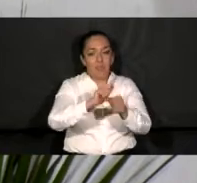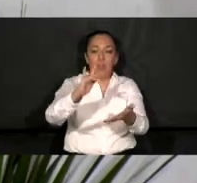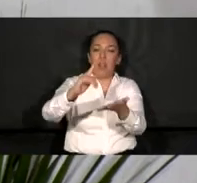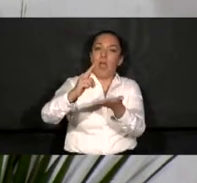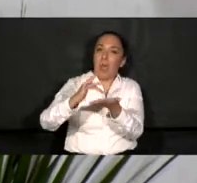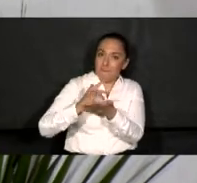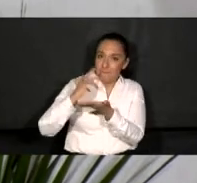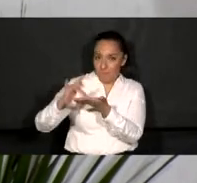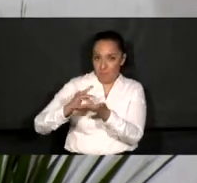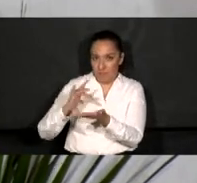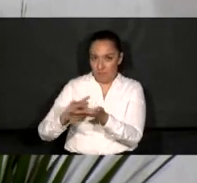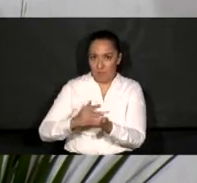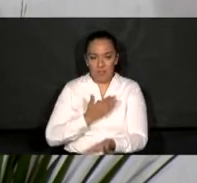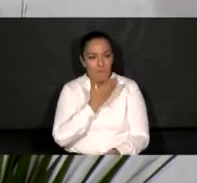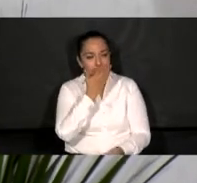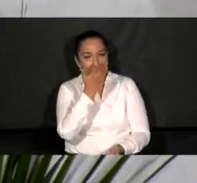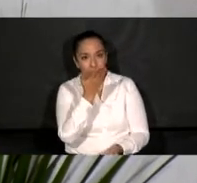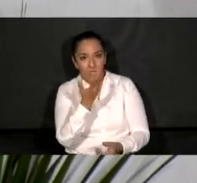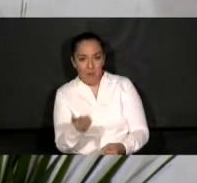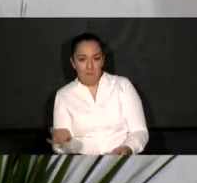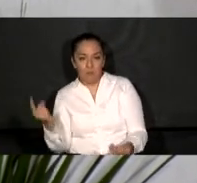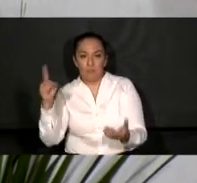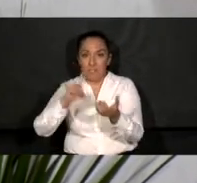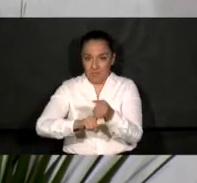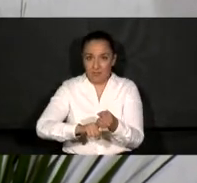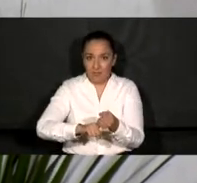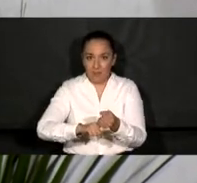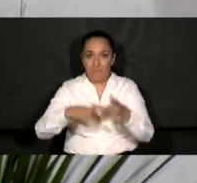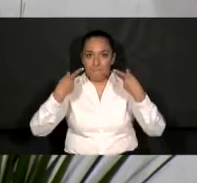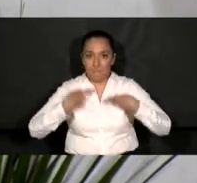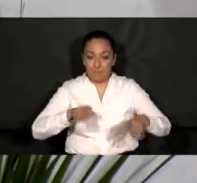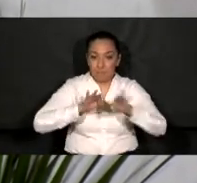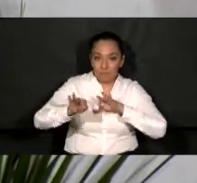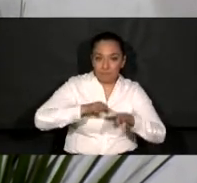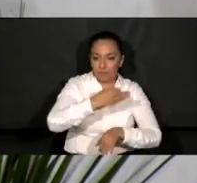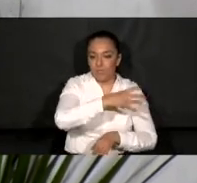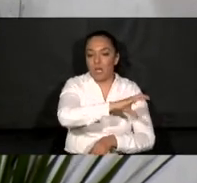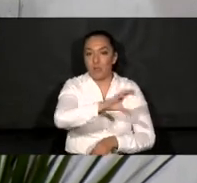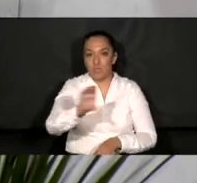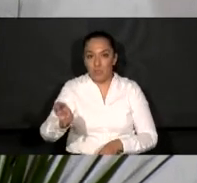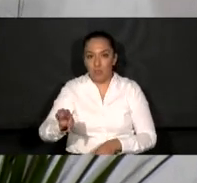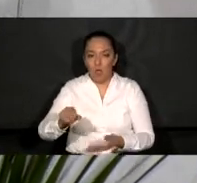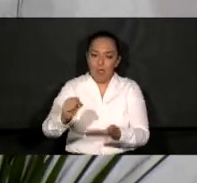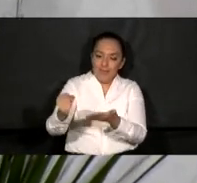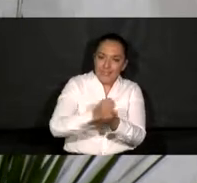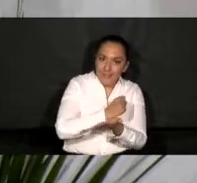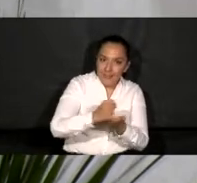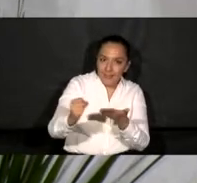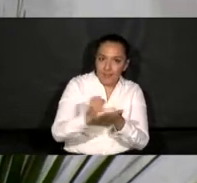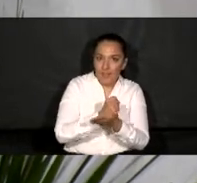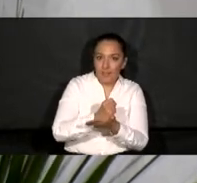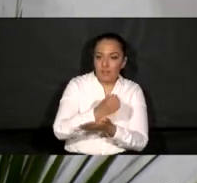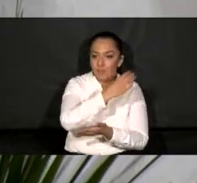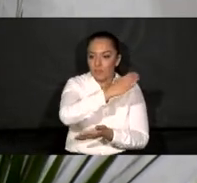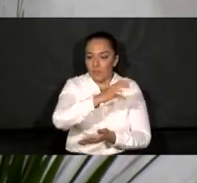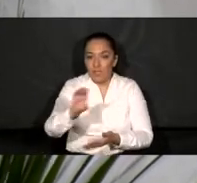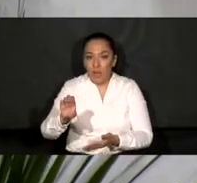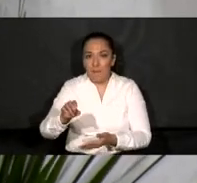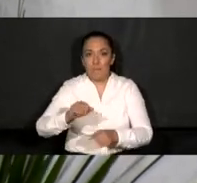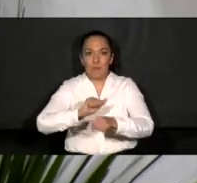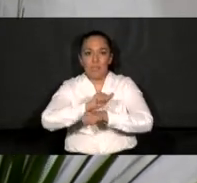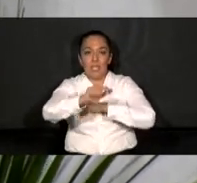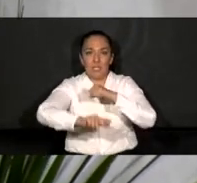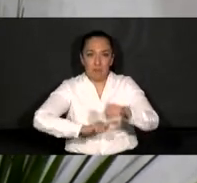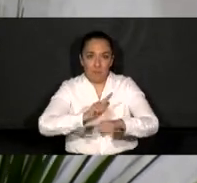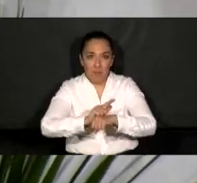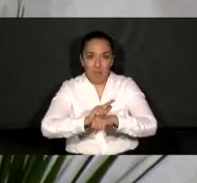que incorpores a los productores del Estado al programa de crédito ganadero para recuperar el hato que disminuyeron por la